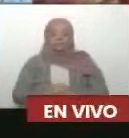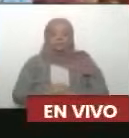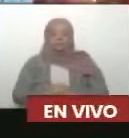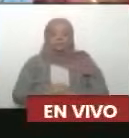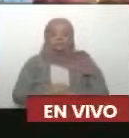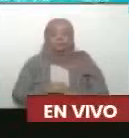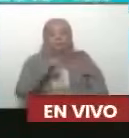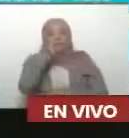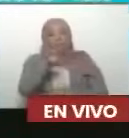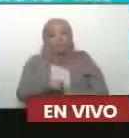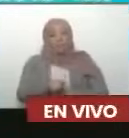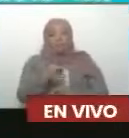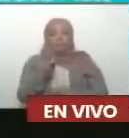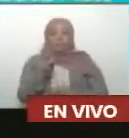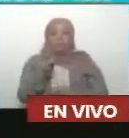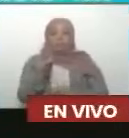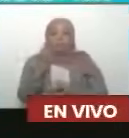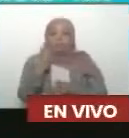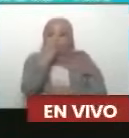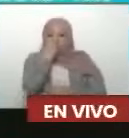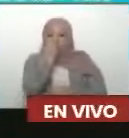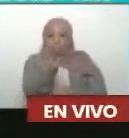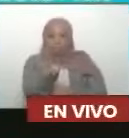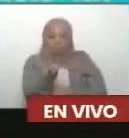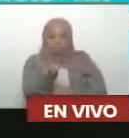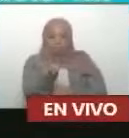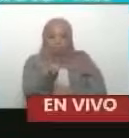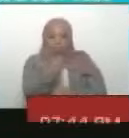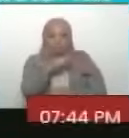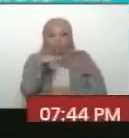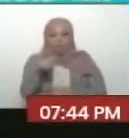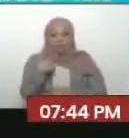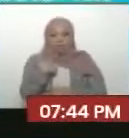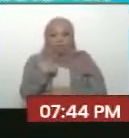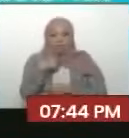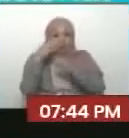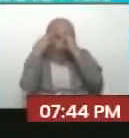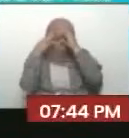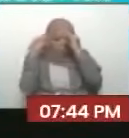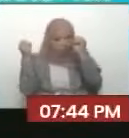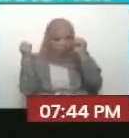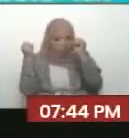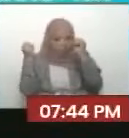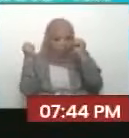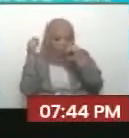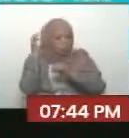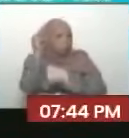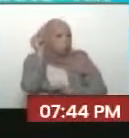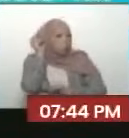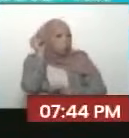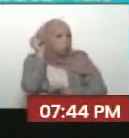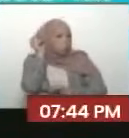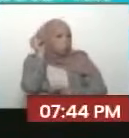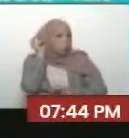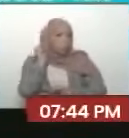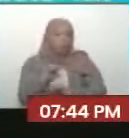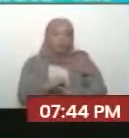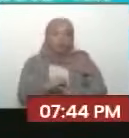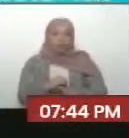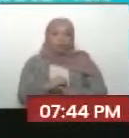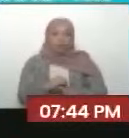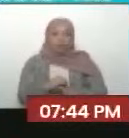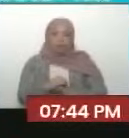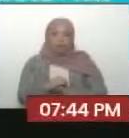Y también nos visita nuestra embajadora, la embajadora de